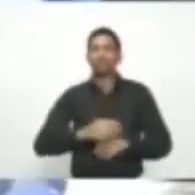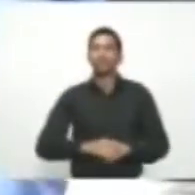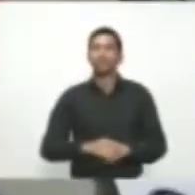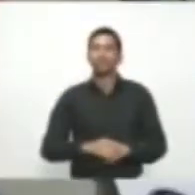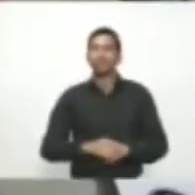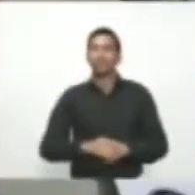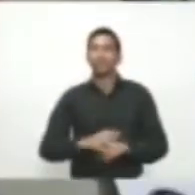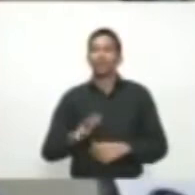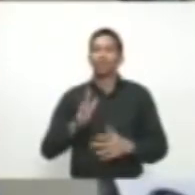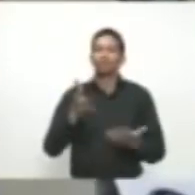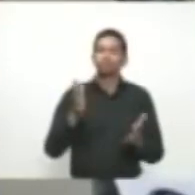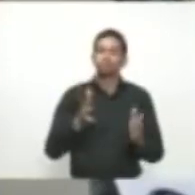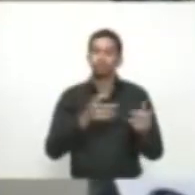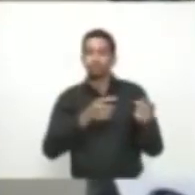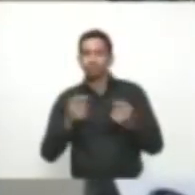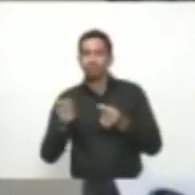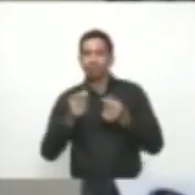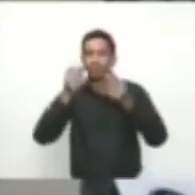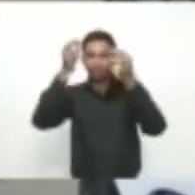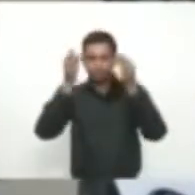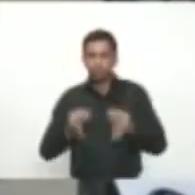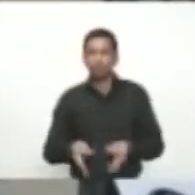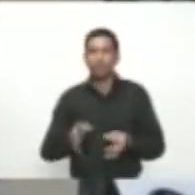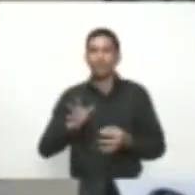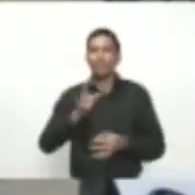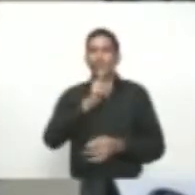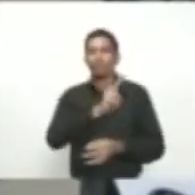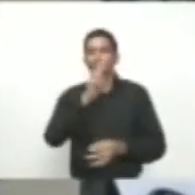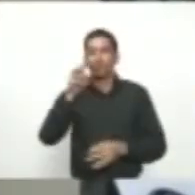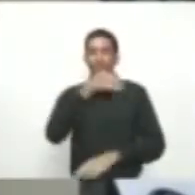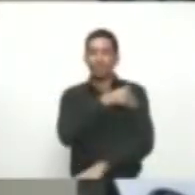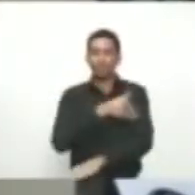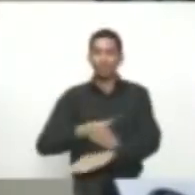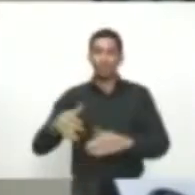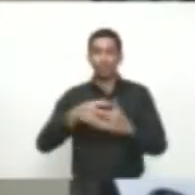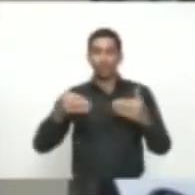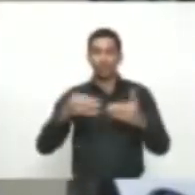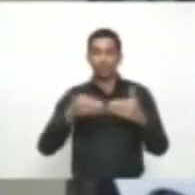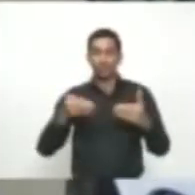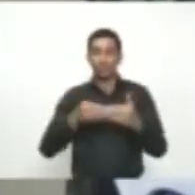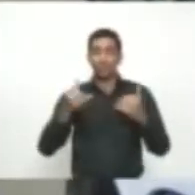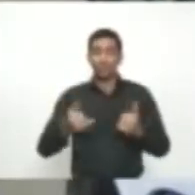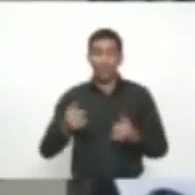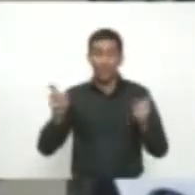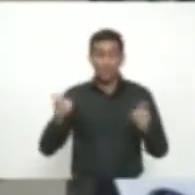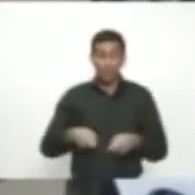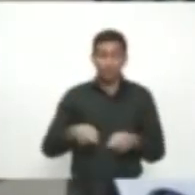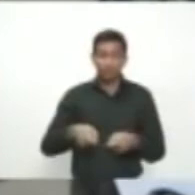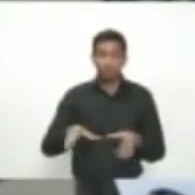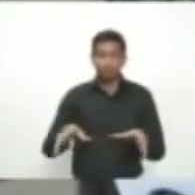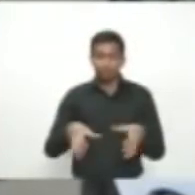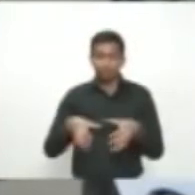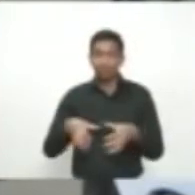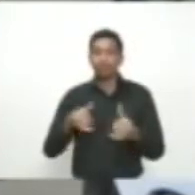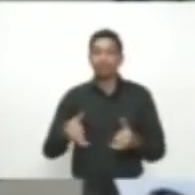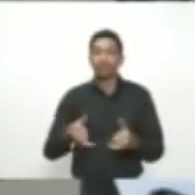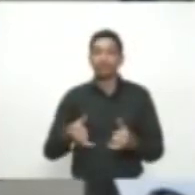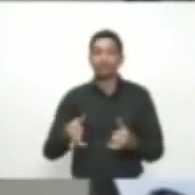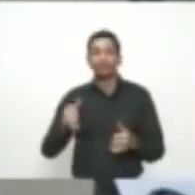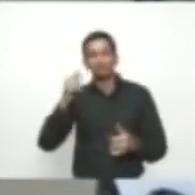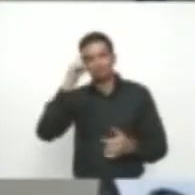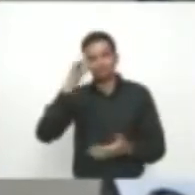de dólares. Creemos que puede darse a través de esta incautación que estos delincuentes ajusten cuentas con